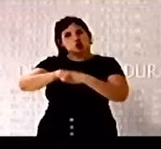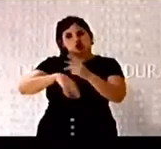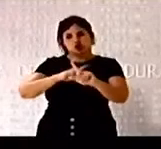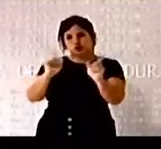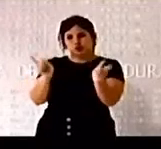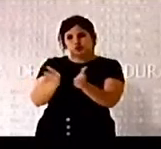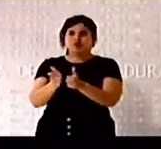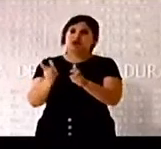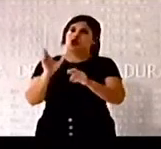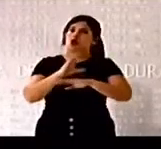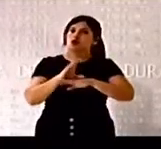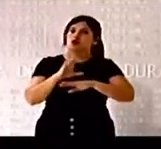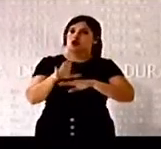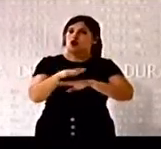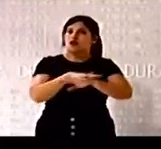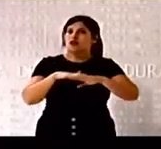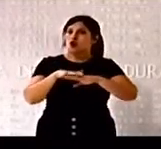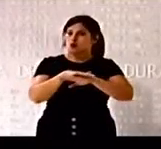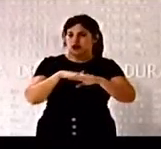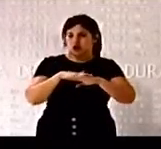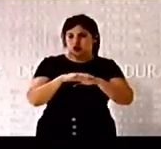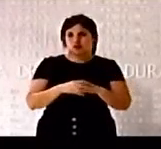sesión ordinaria. El Consejo de Gobierno